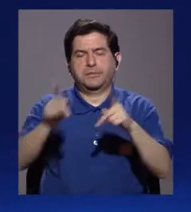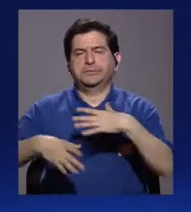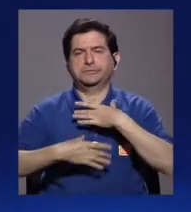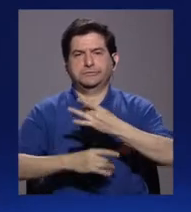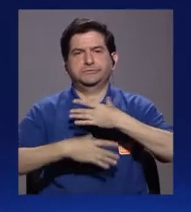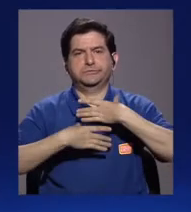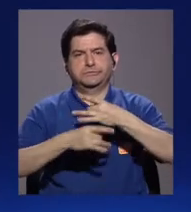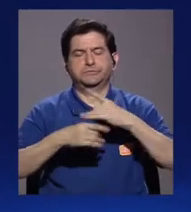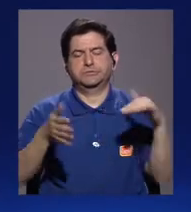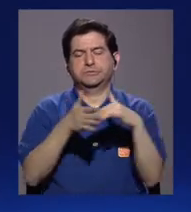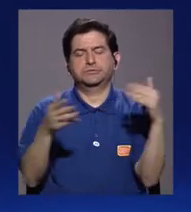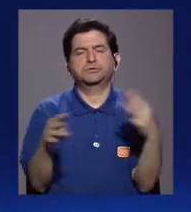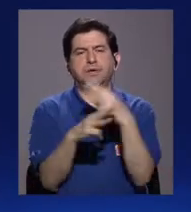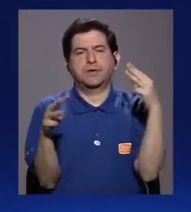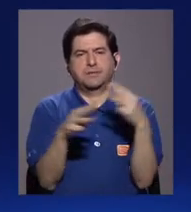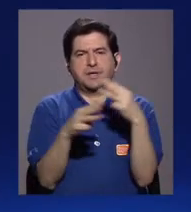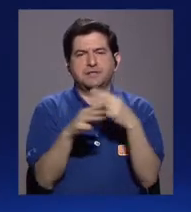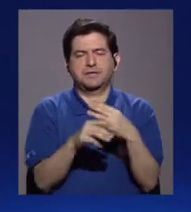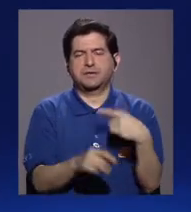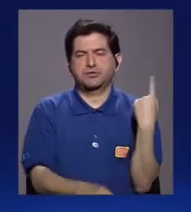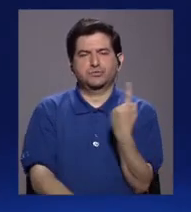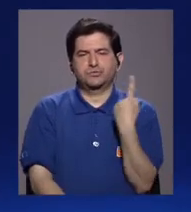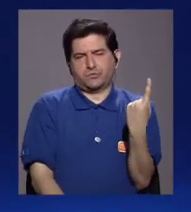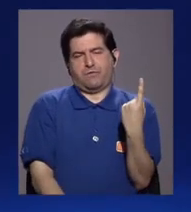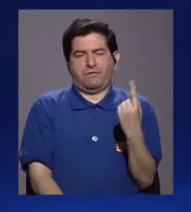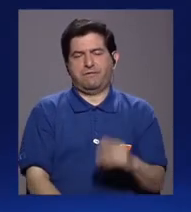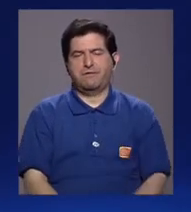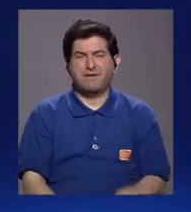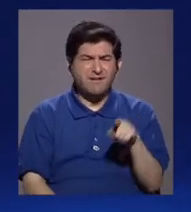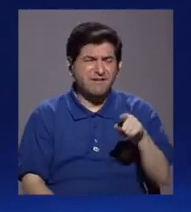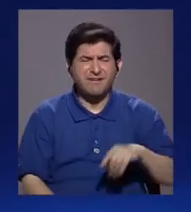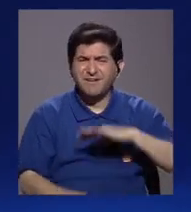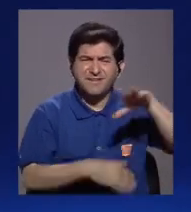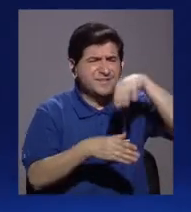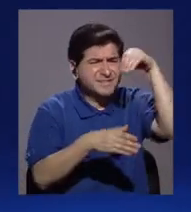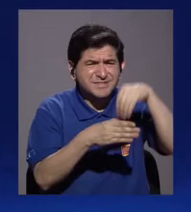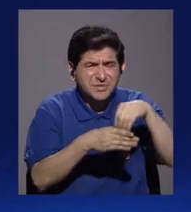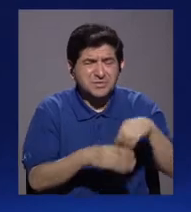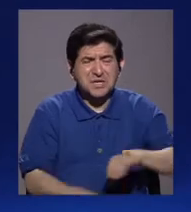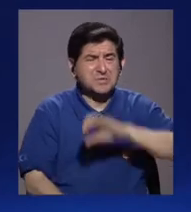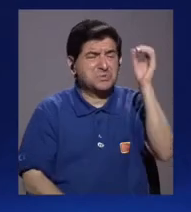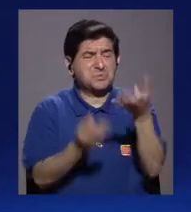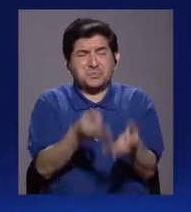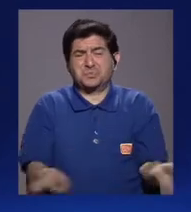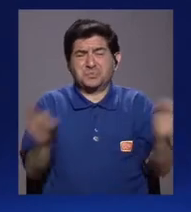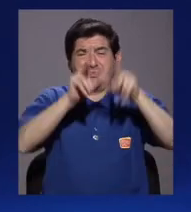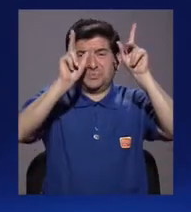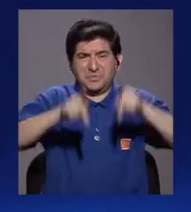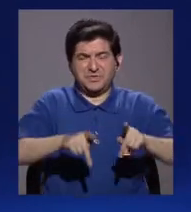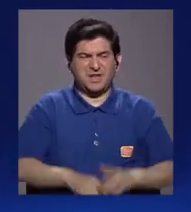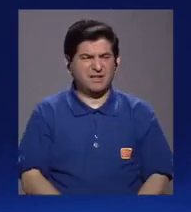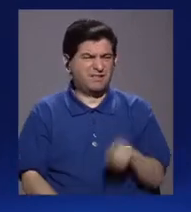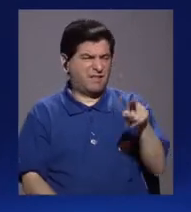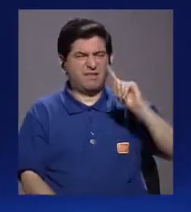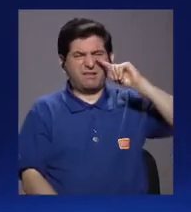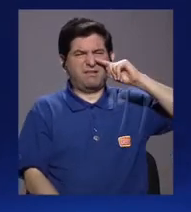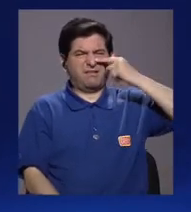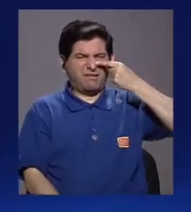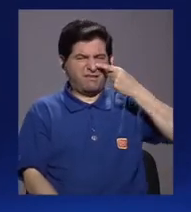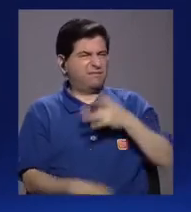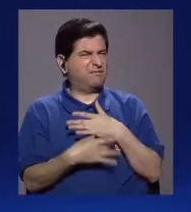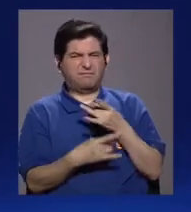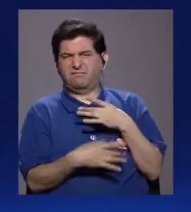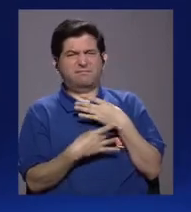mucha gente se interese en estudiar las matemáticas por sí solas porque en ese contexto para un gran porcentaje de la gente pues son muy